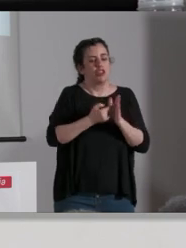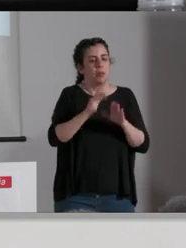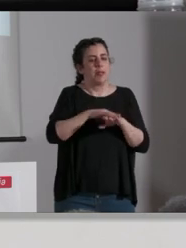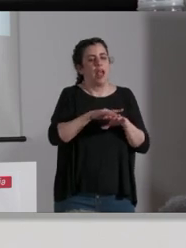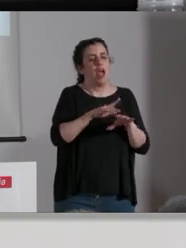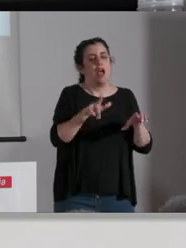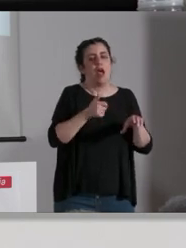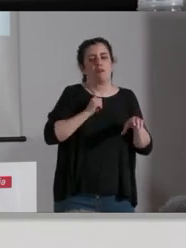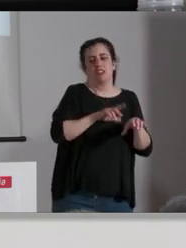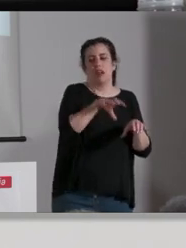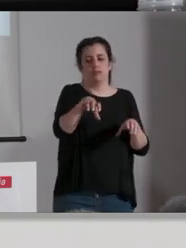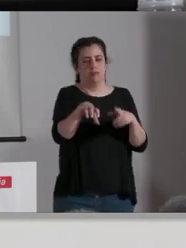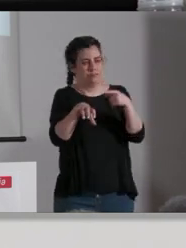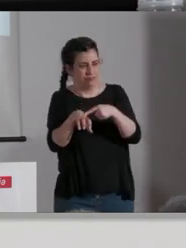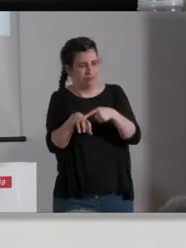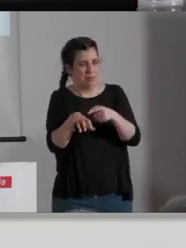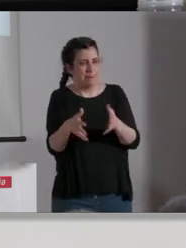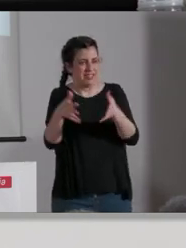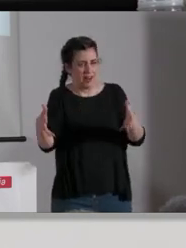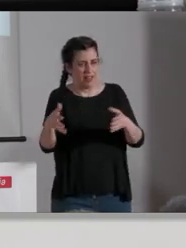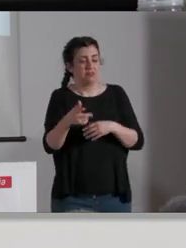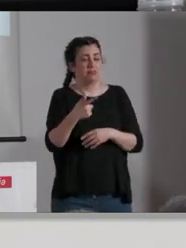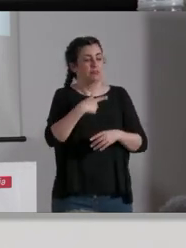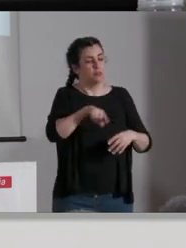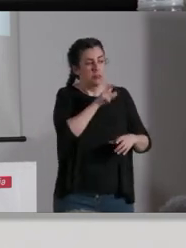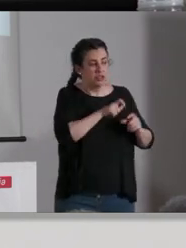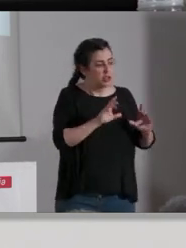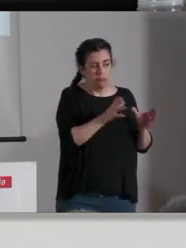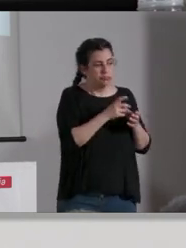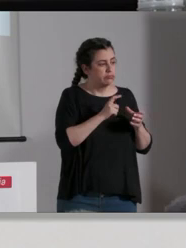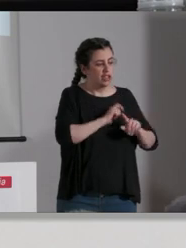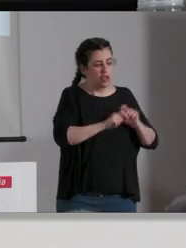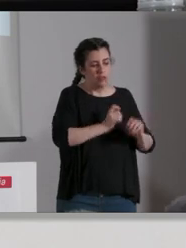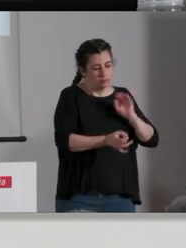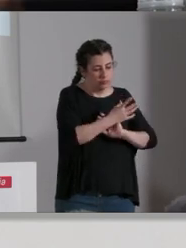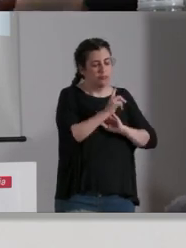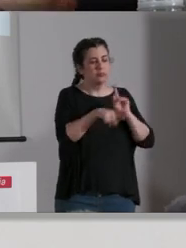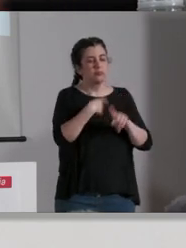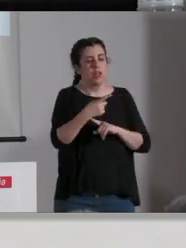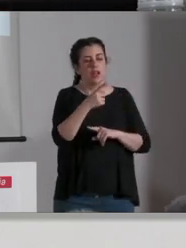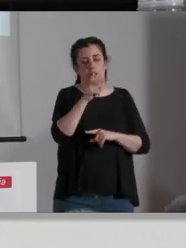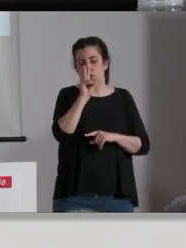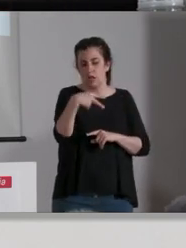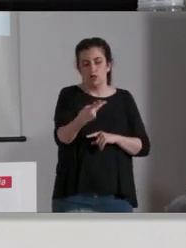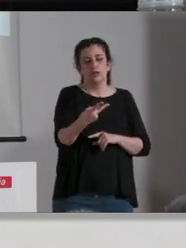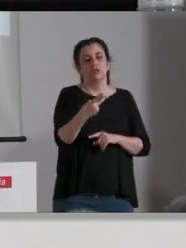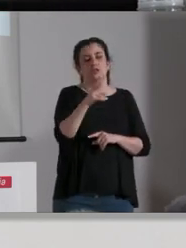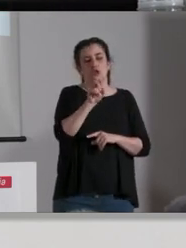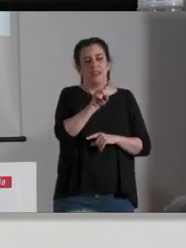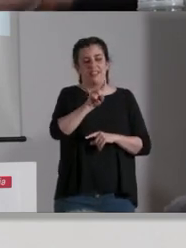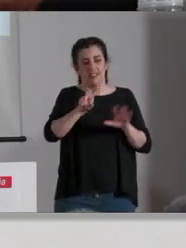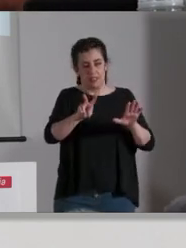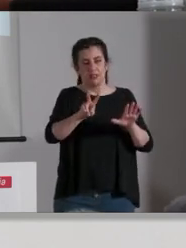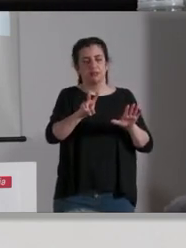nos juntamos más gente, creamos una asociación y en 2017 pudimos conseguir la cesión